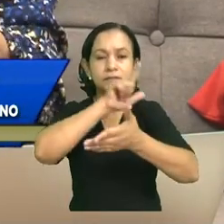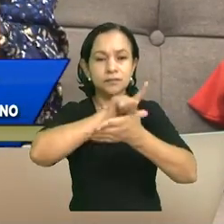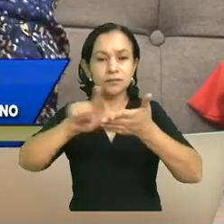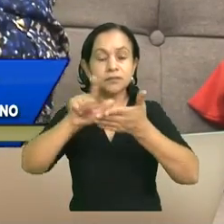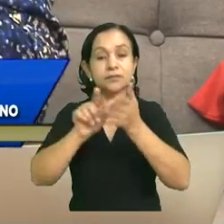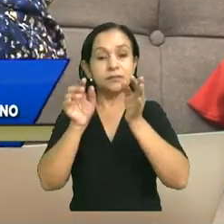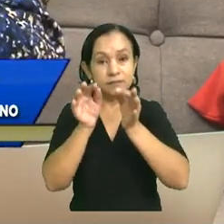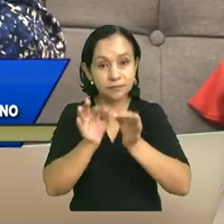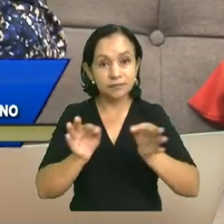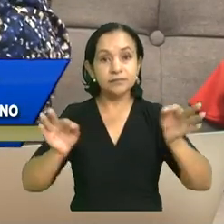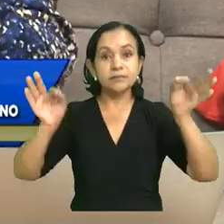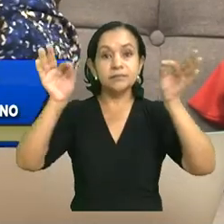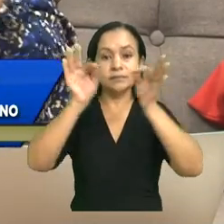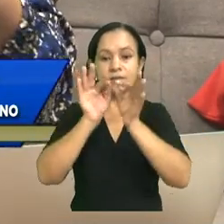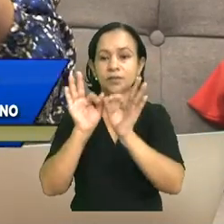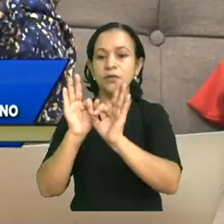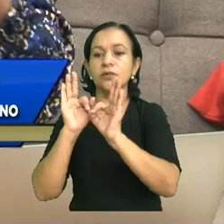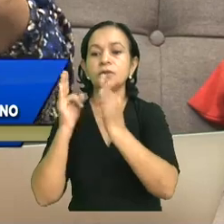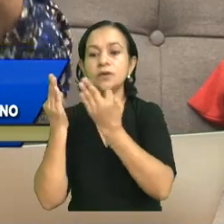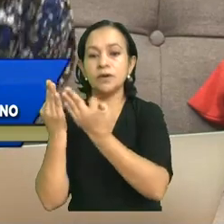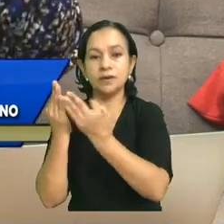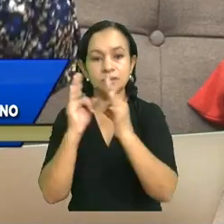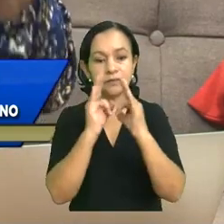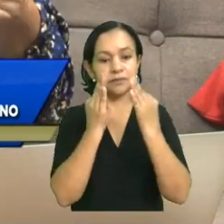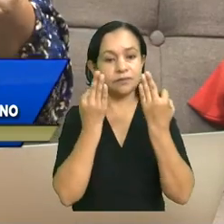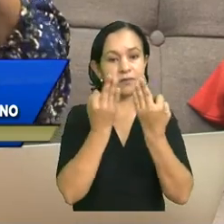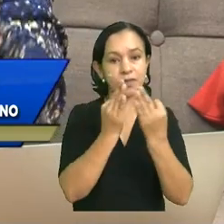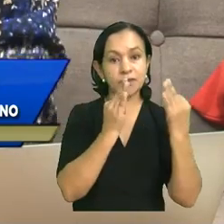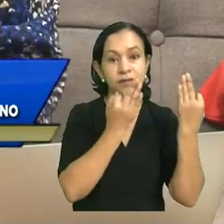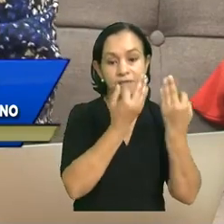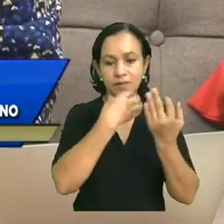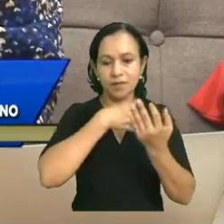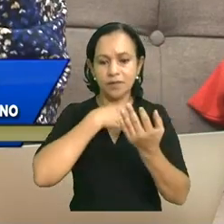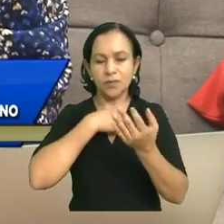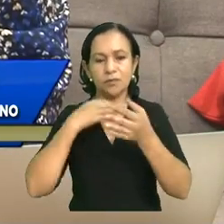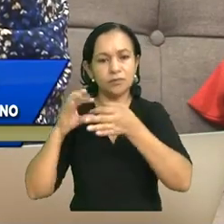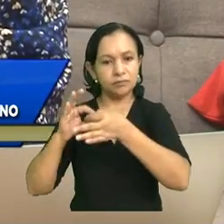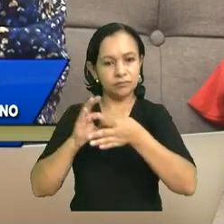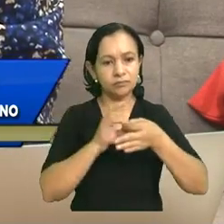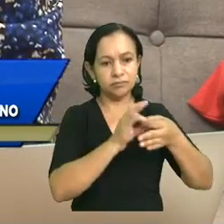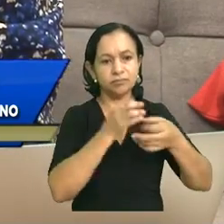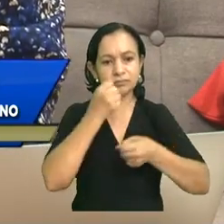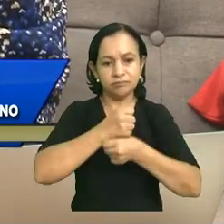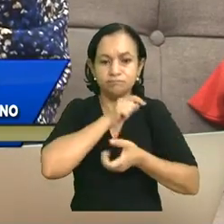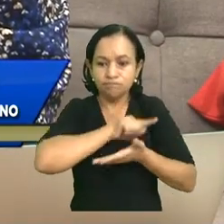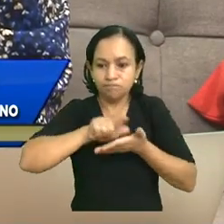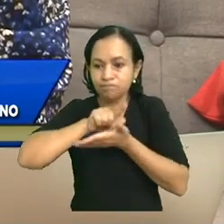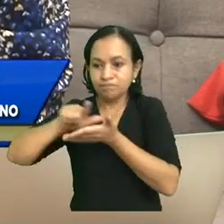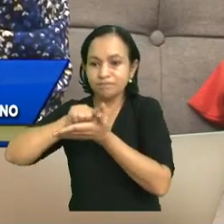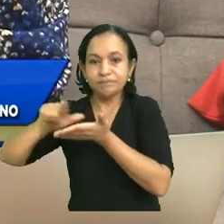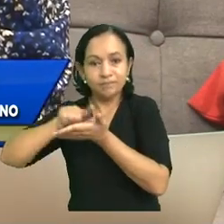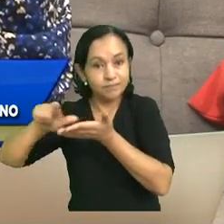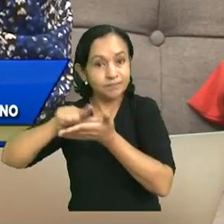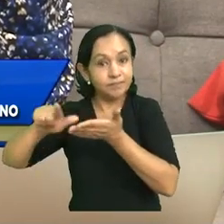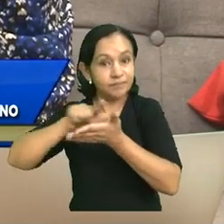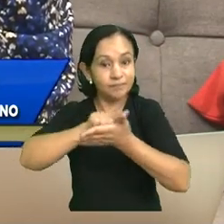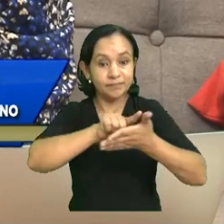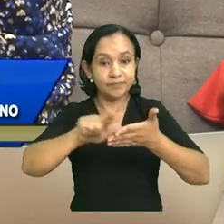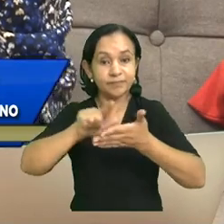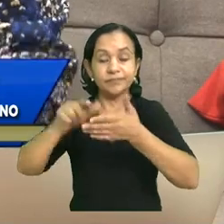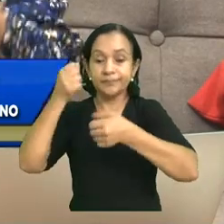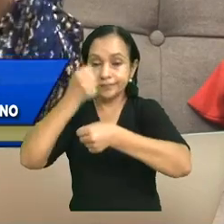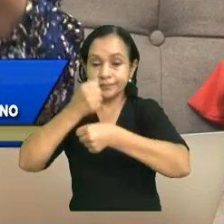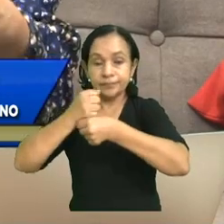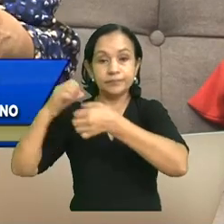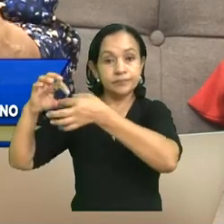interesantísimo porque cada familia se está integrando desde su propia casa. Y hay toda una hay todo un trabajo articulado,